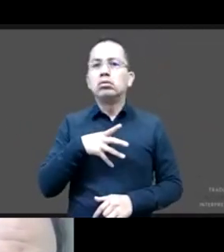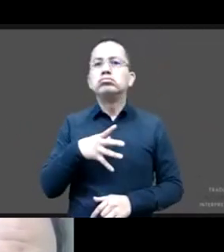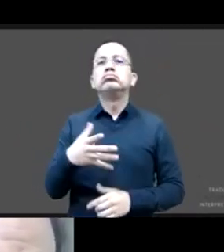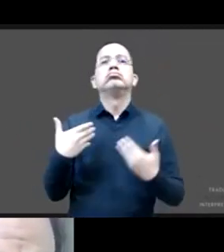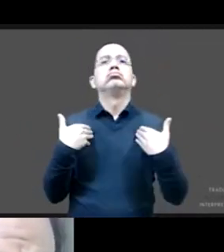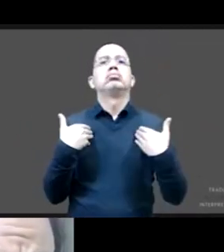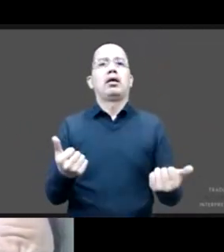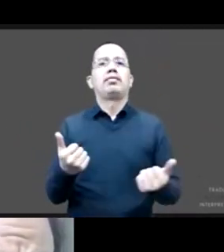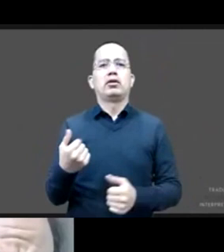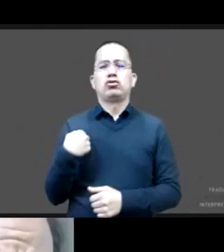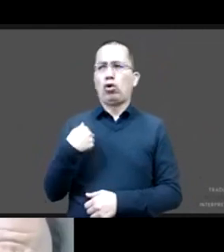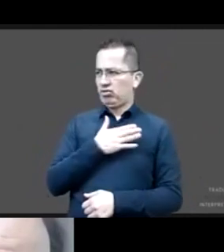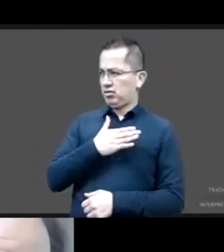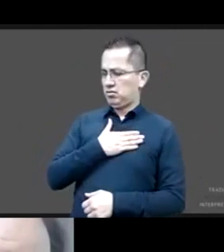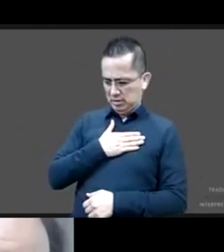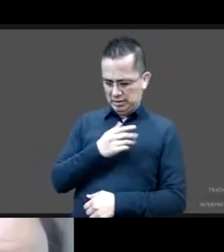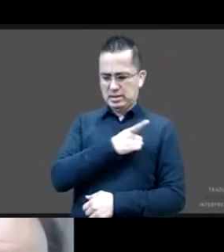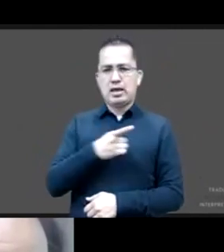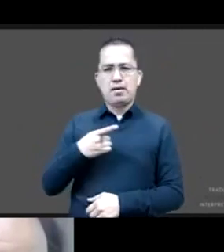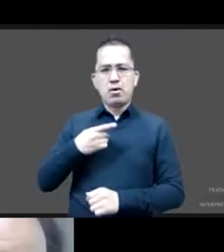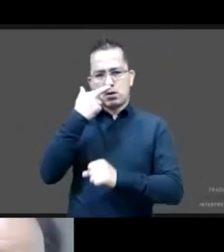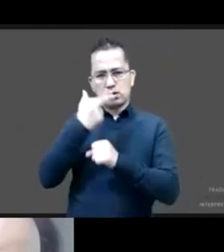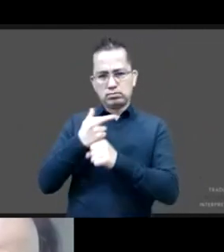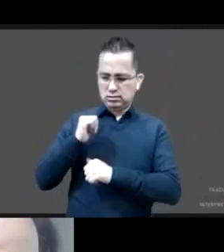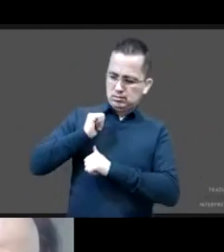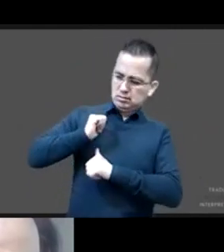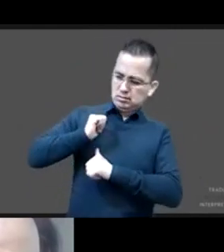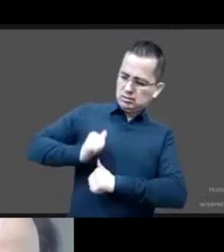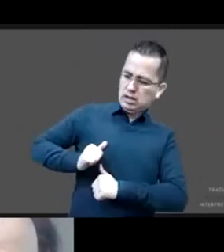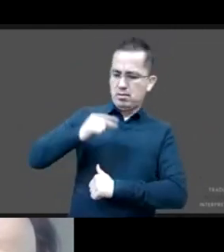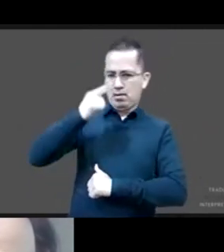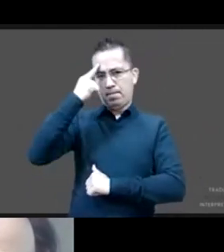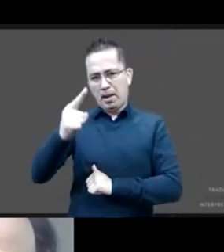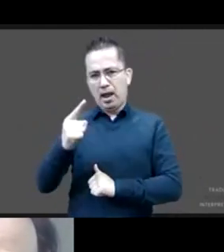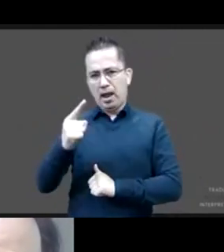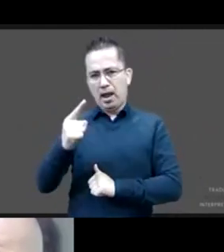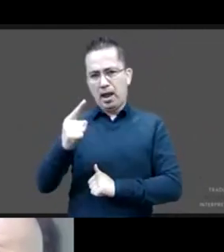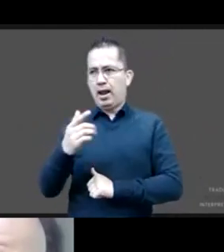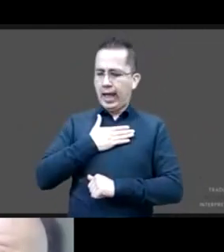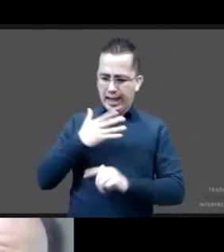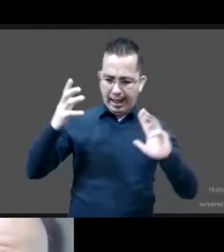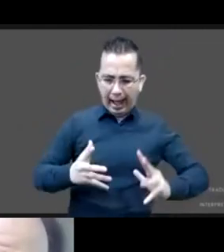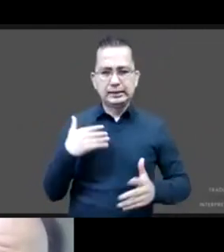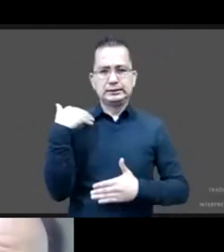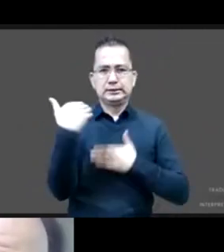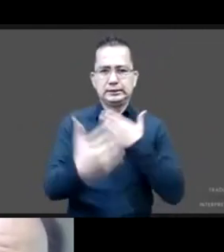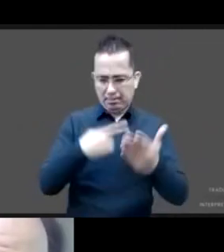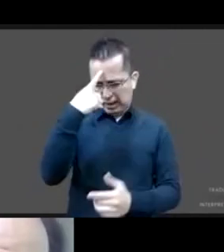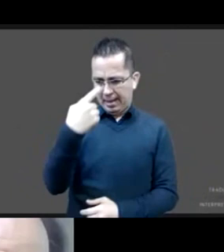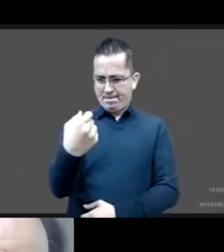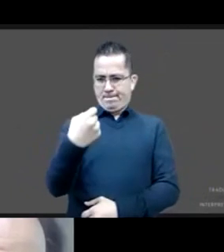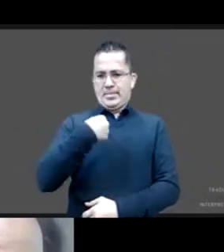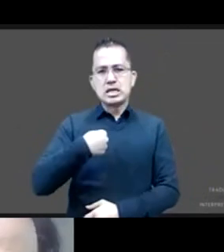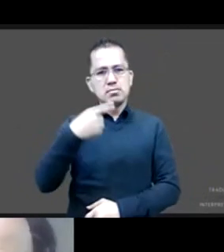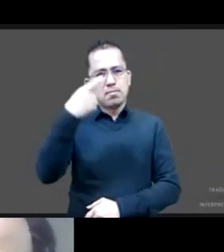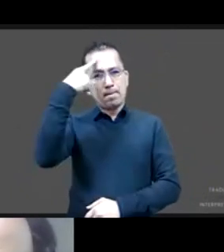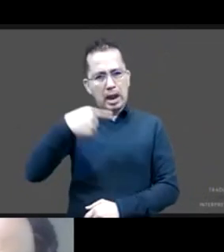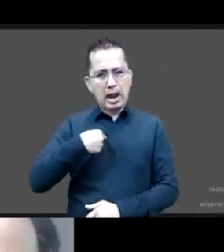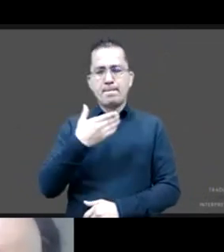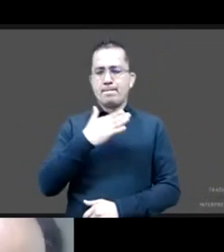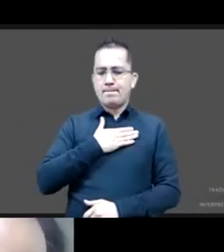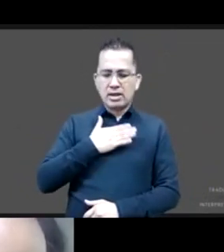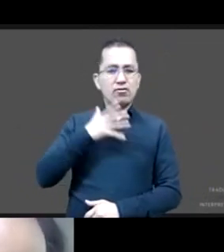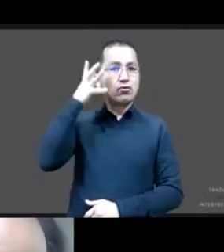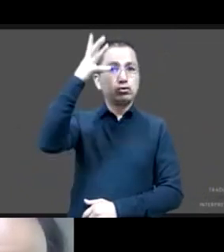mirada de su propia transformación de su propia de su propia construcción de futuro que me parece muy